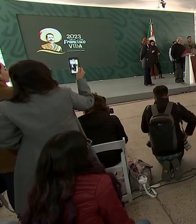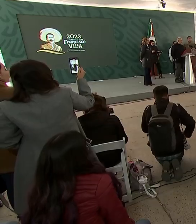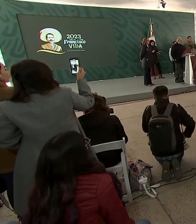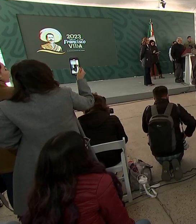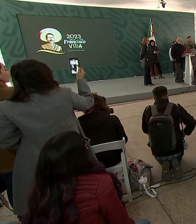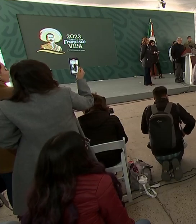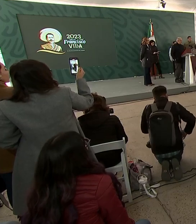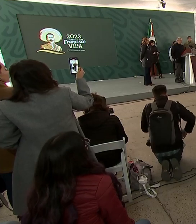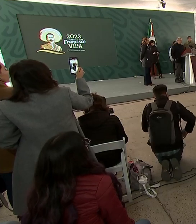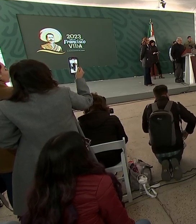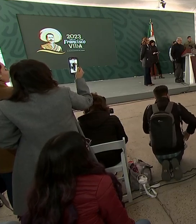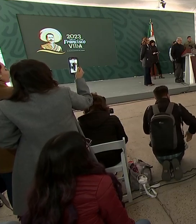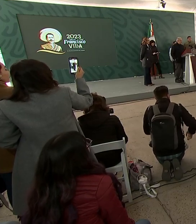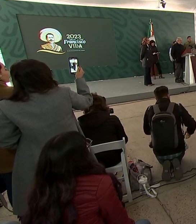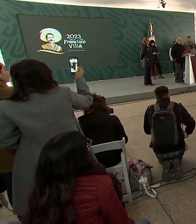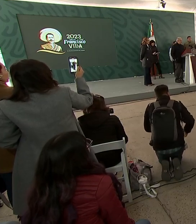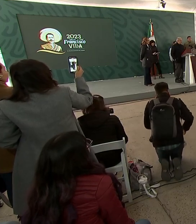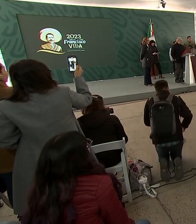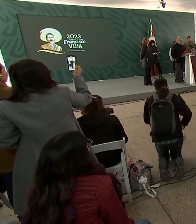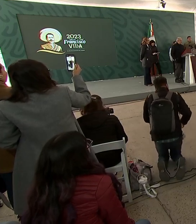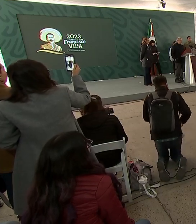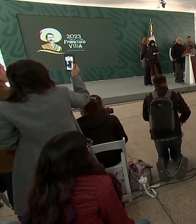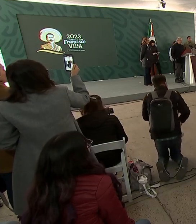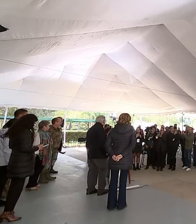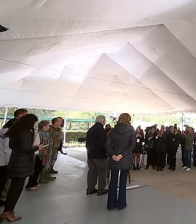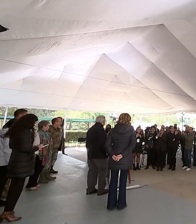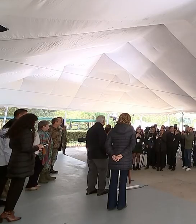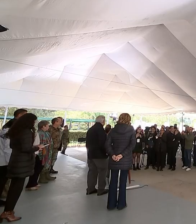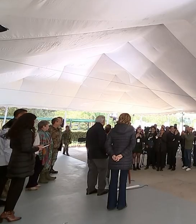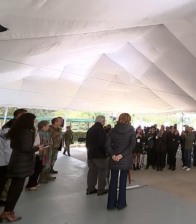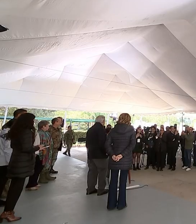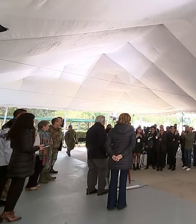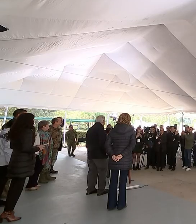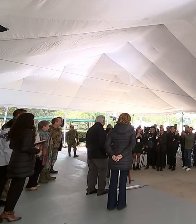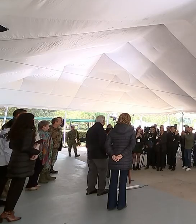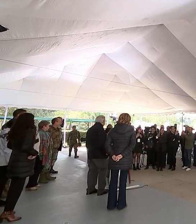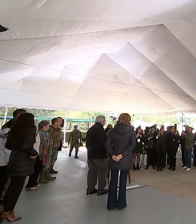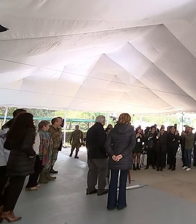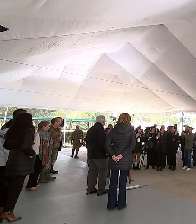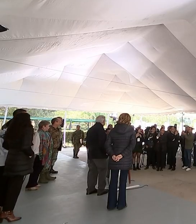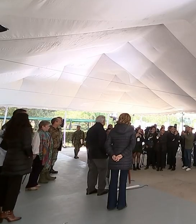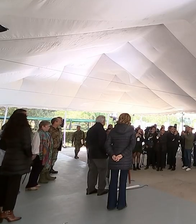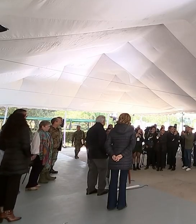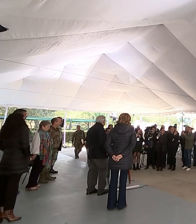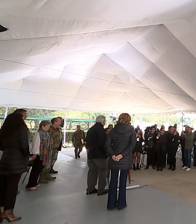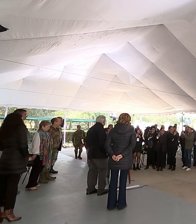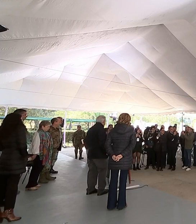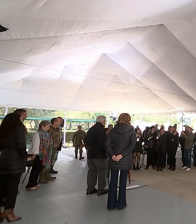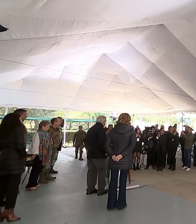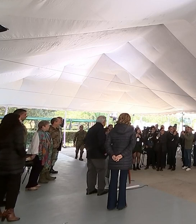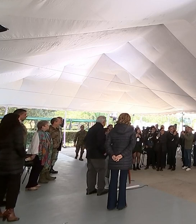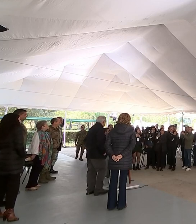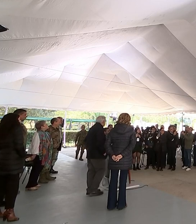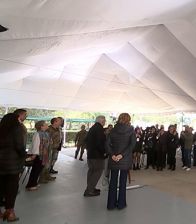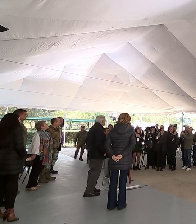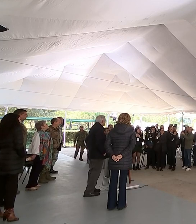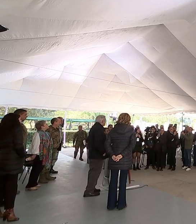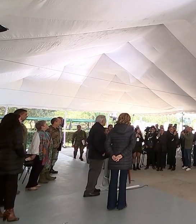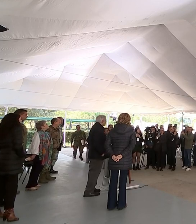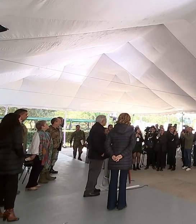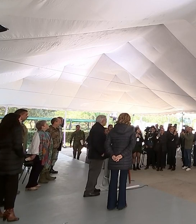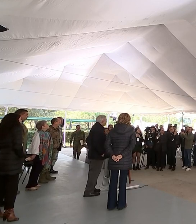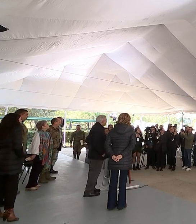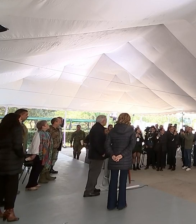ayer el presidente Trump hablaba del apoyo que había recibido de su gobierno precisamente con la protección y de la